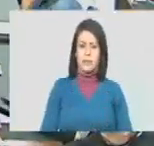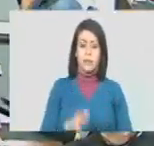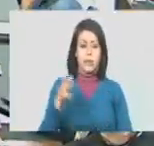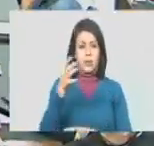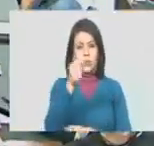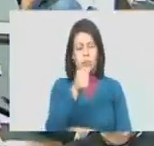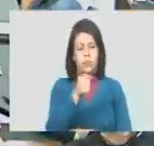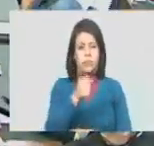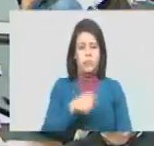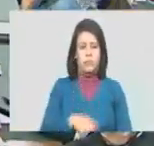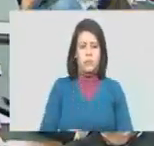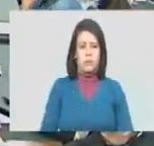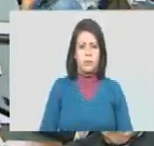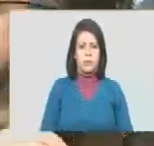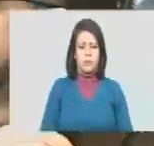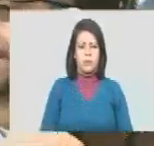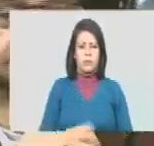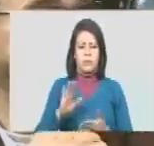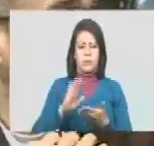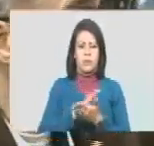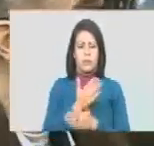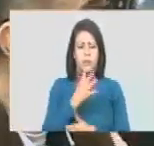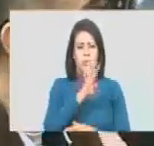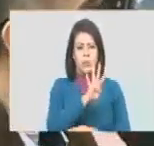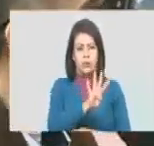logró elegir a